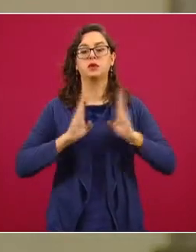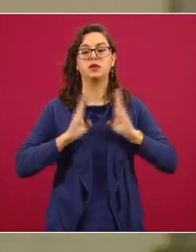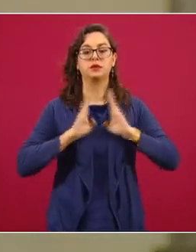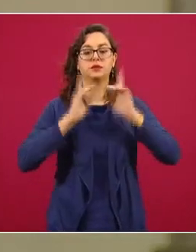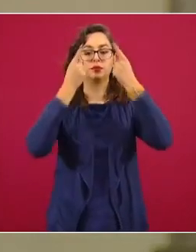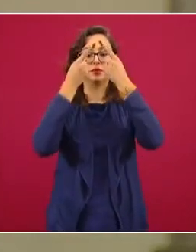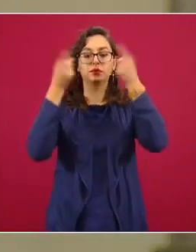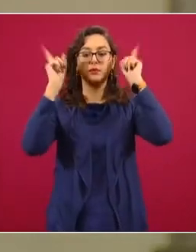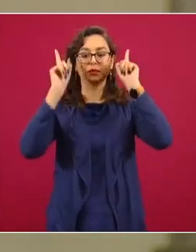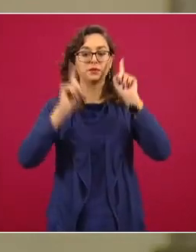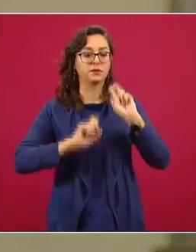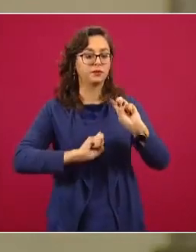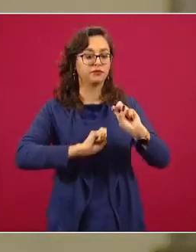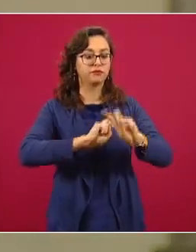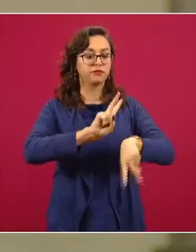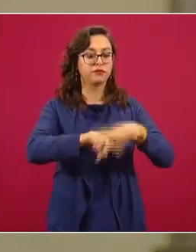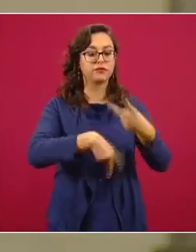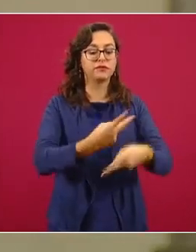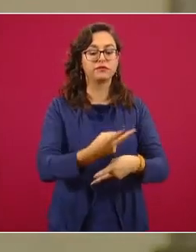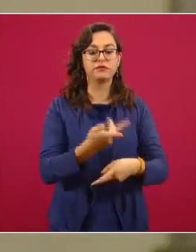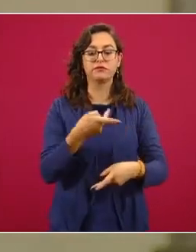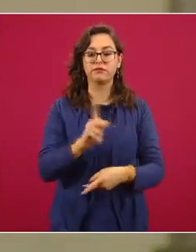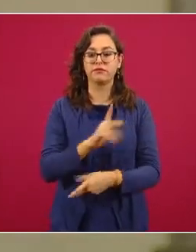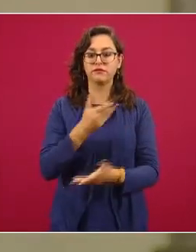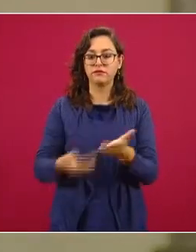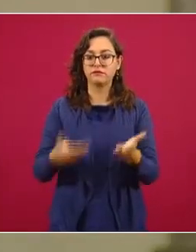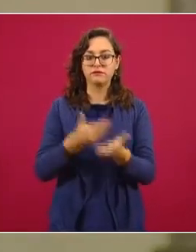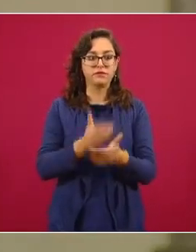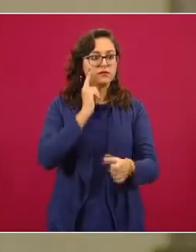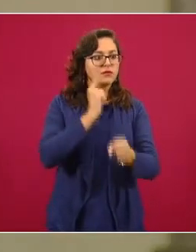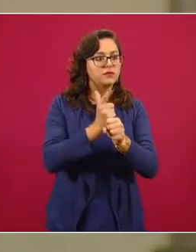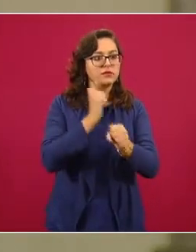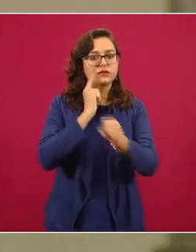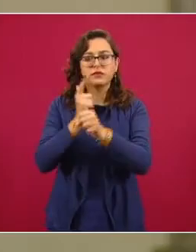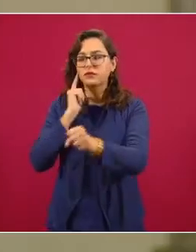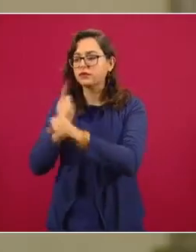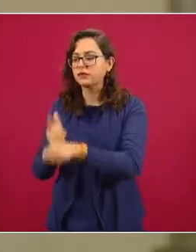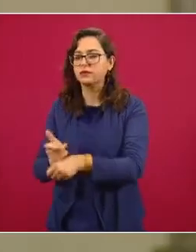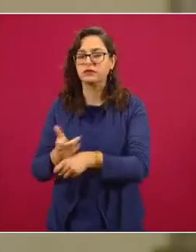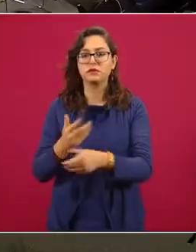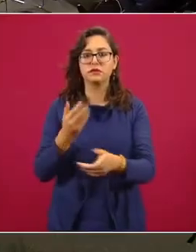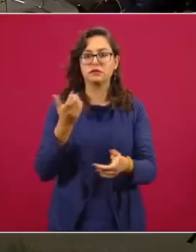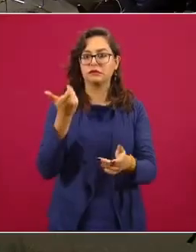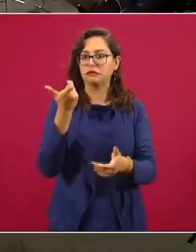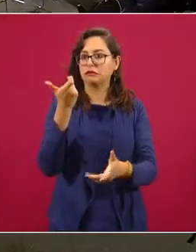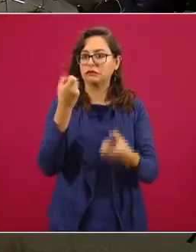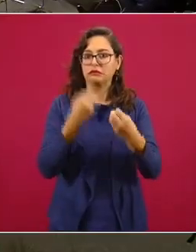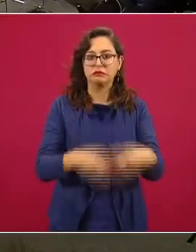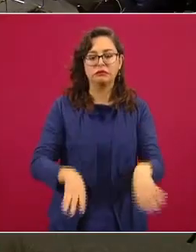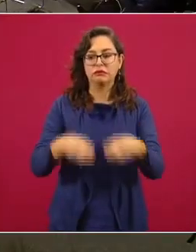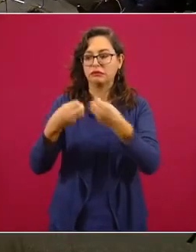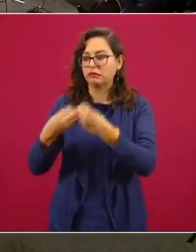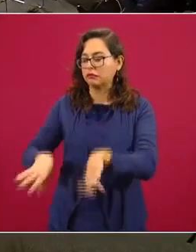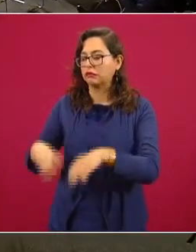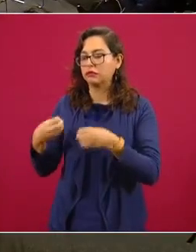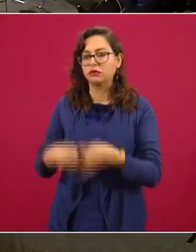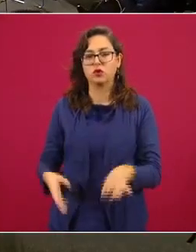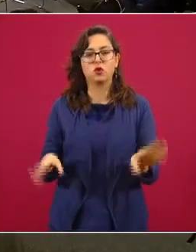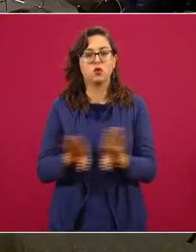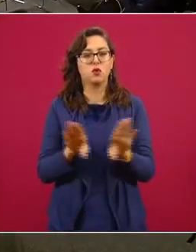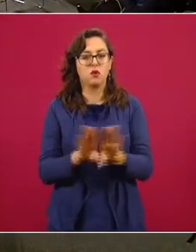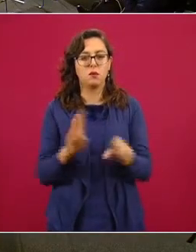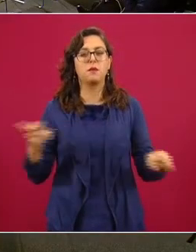empiezan a encontrar grandes desfalcos fiscales. ¿Cuál es el resultado de esta intervención militar? Todavía